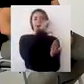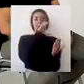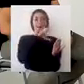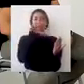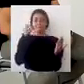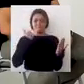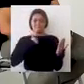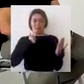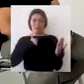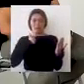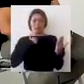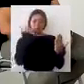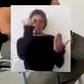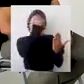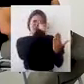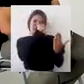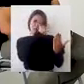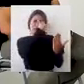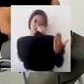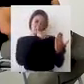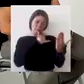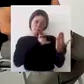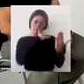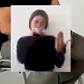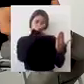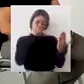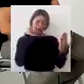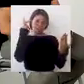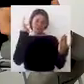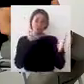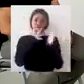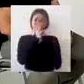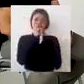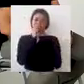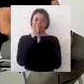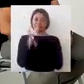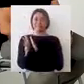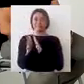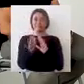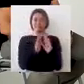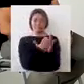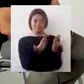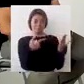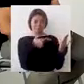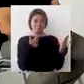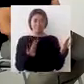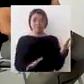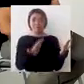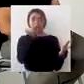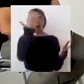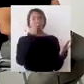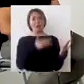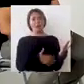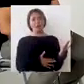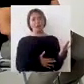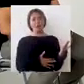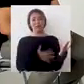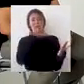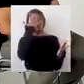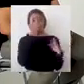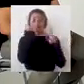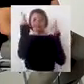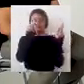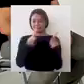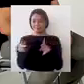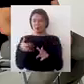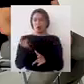misma contando su historia. Si esto no es un material lector valioso que promueva que un joven, que